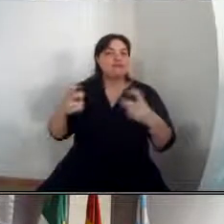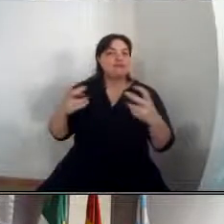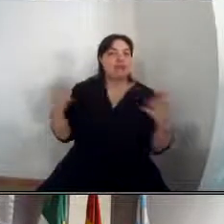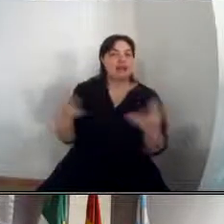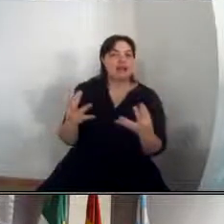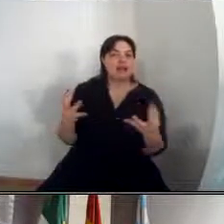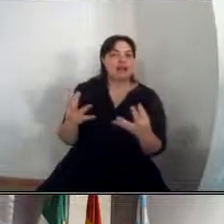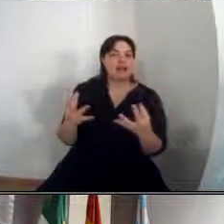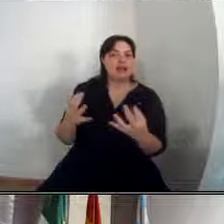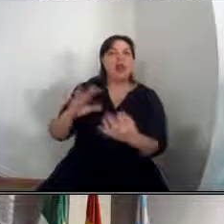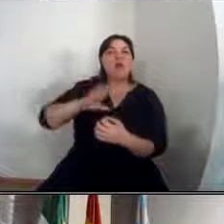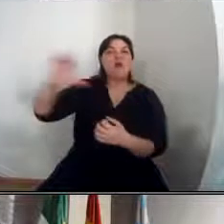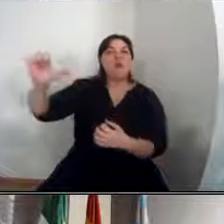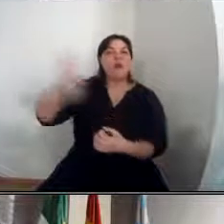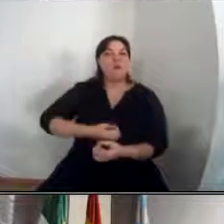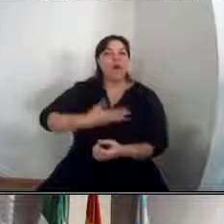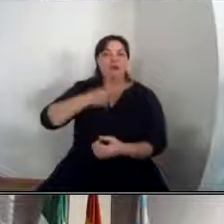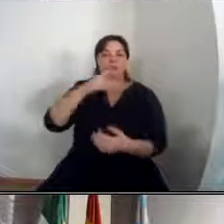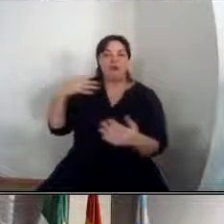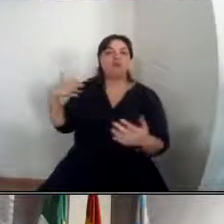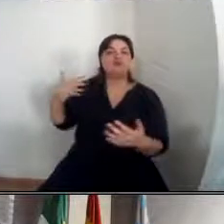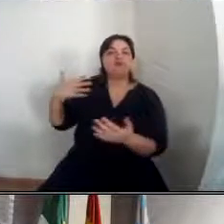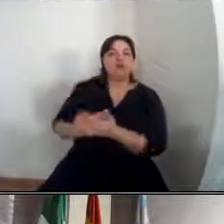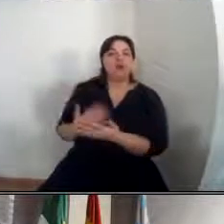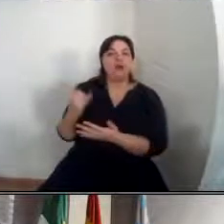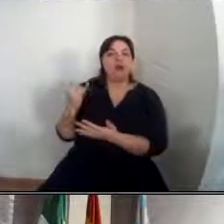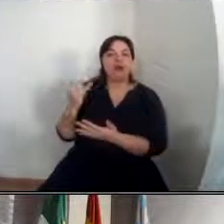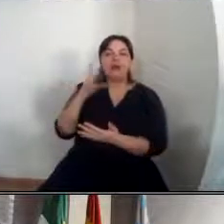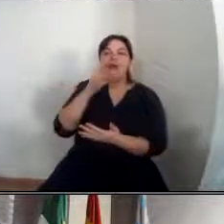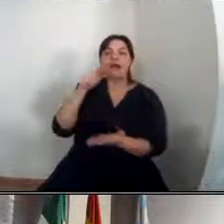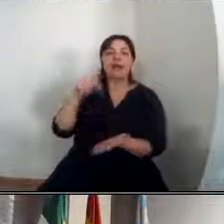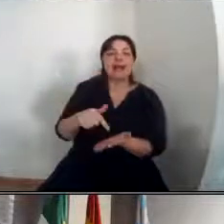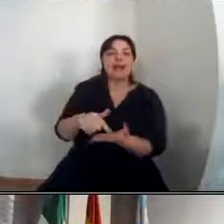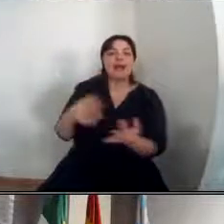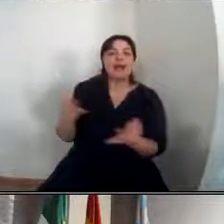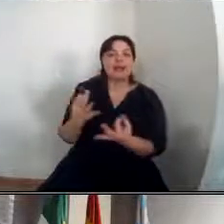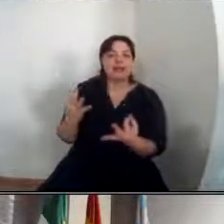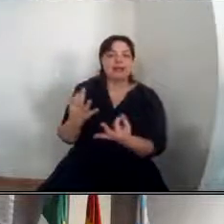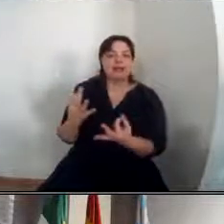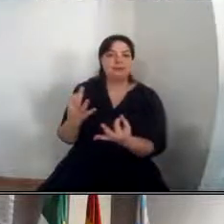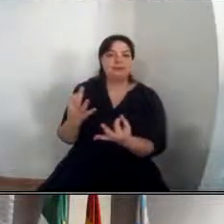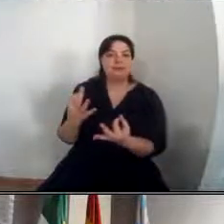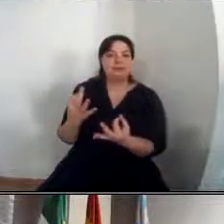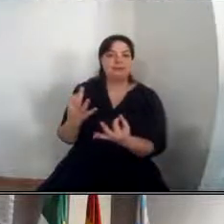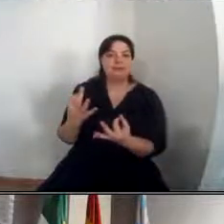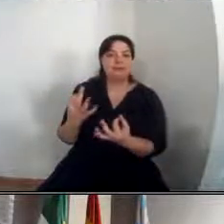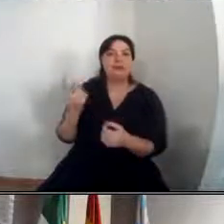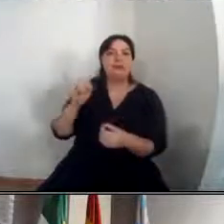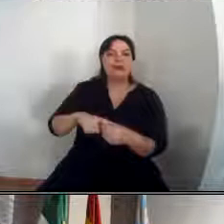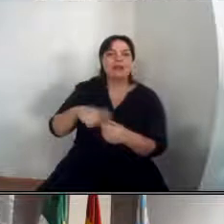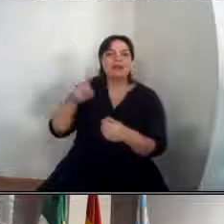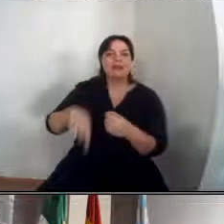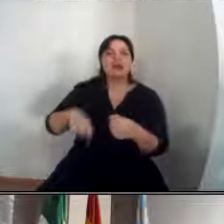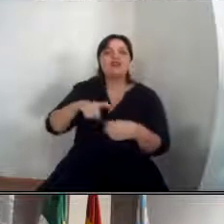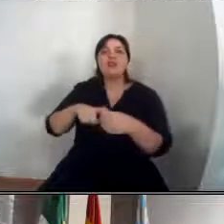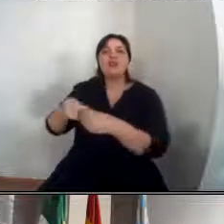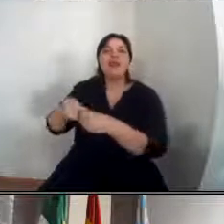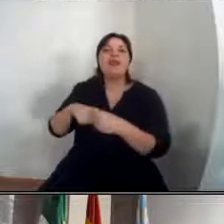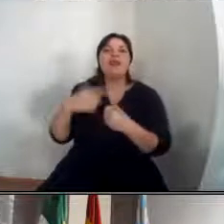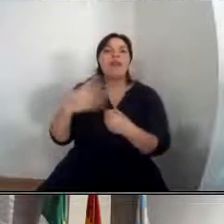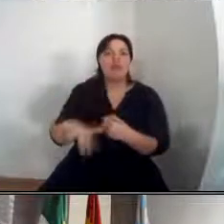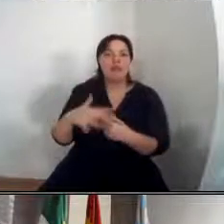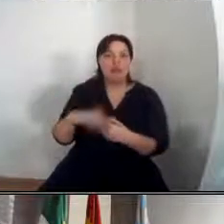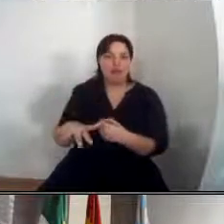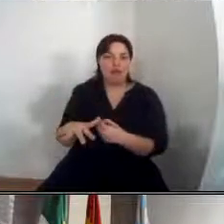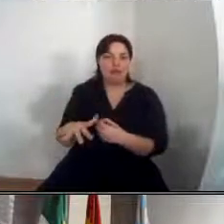vocación europeísta, que siempre la ha tenido, y reclama ser partícipe y solidaria en el relanzamiento y la